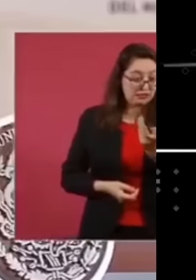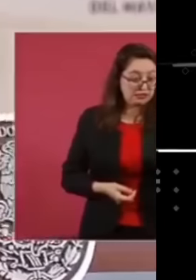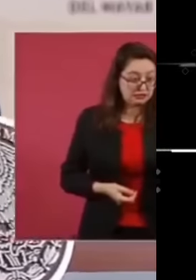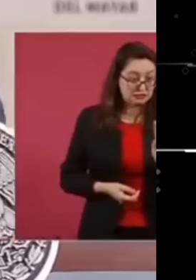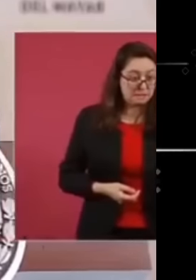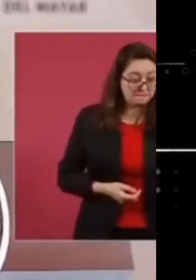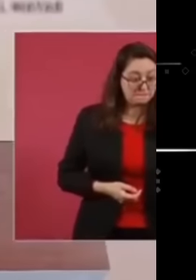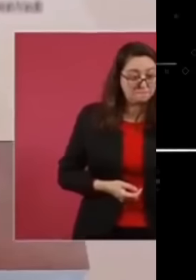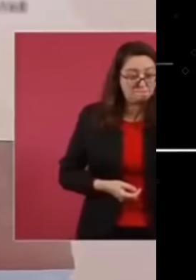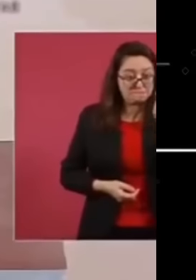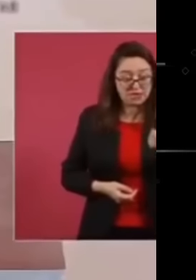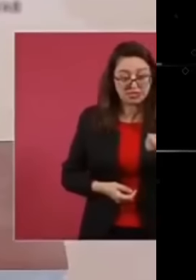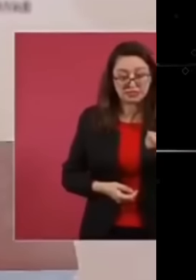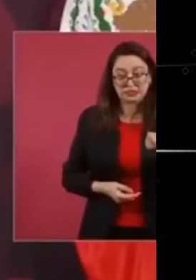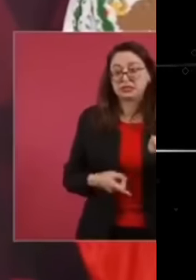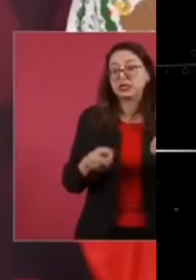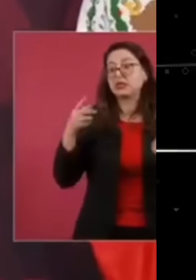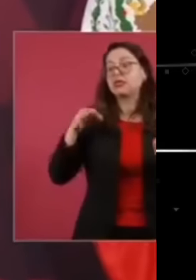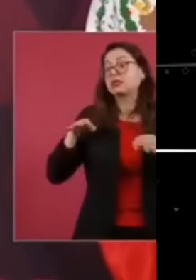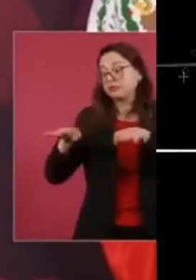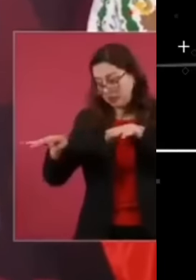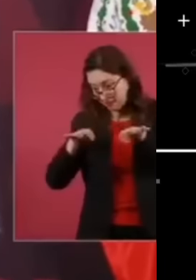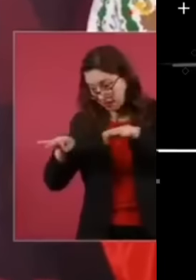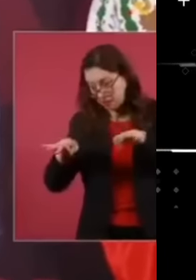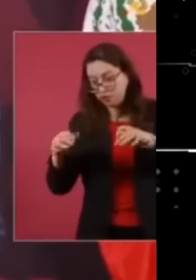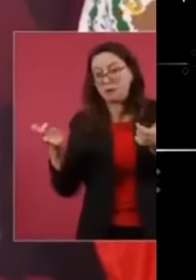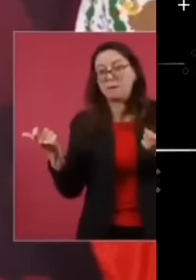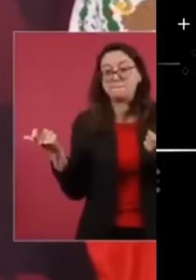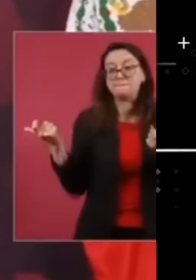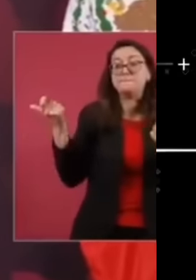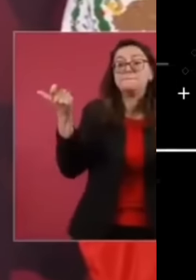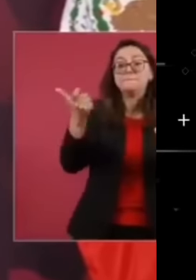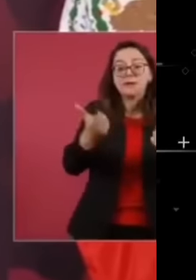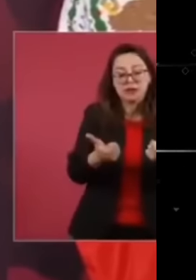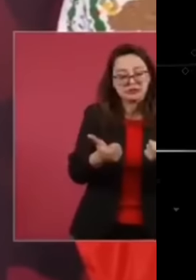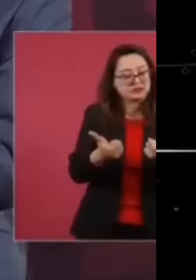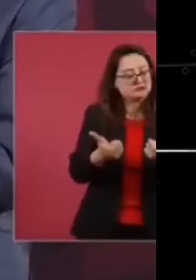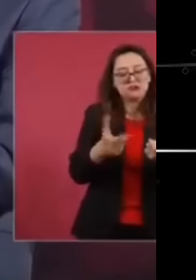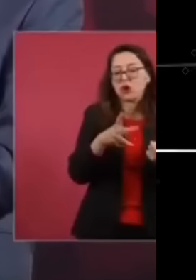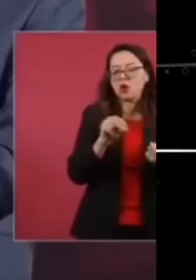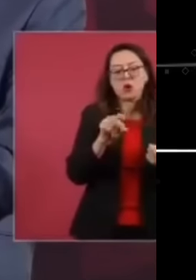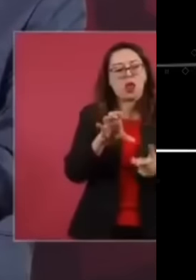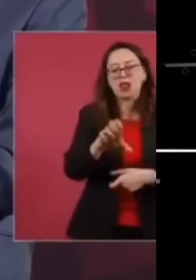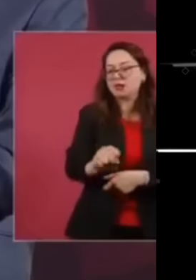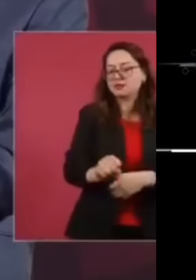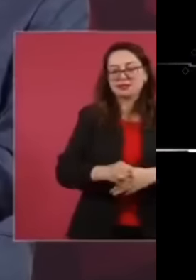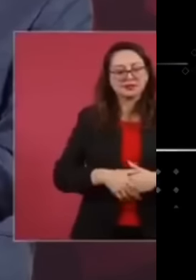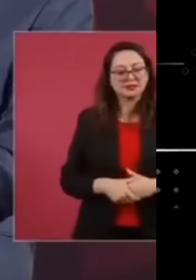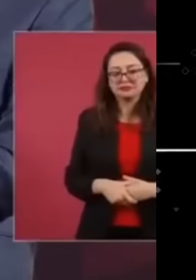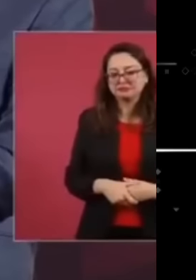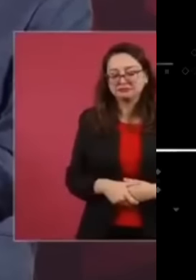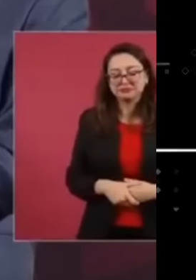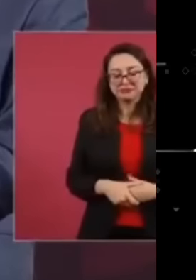está haciendo un esfuerzo con ahorros